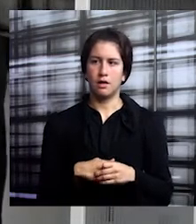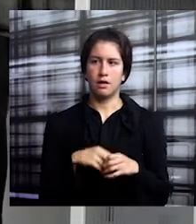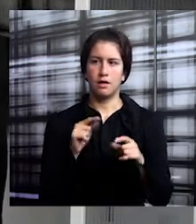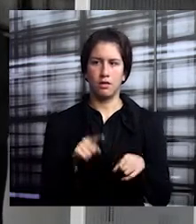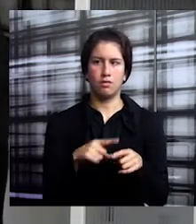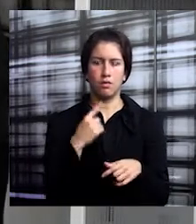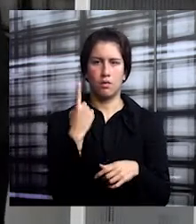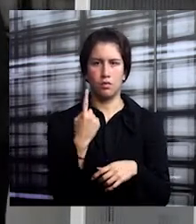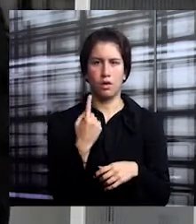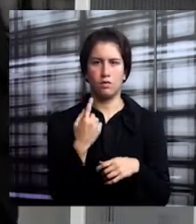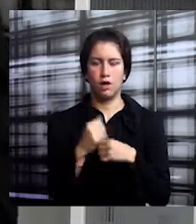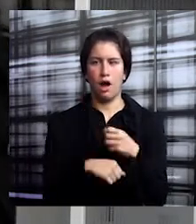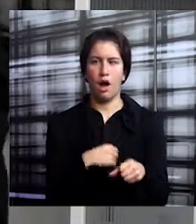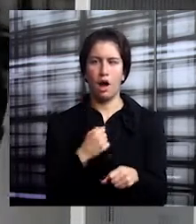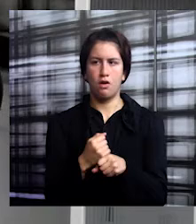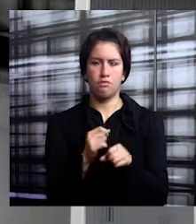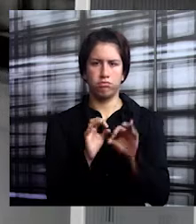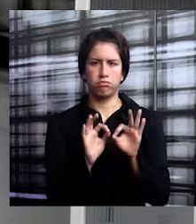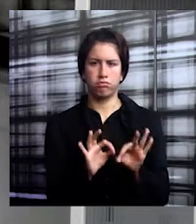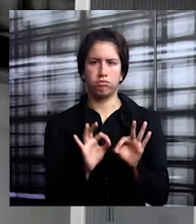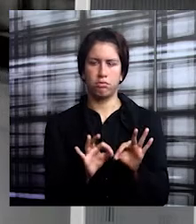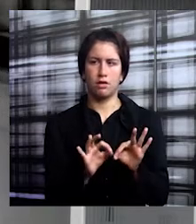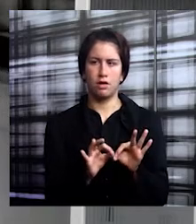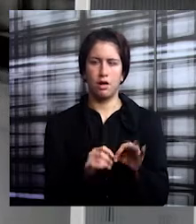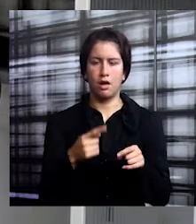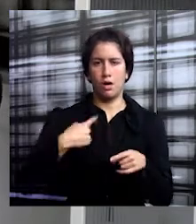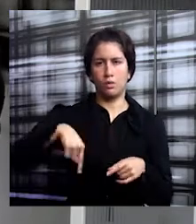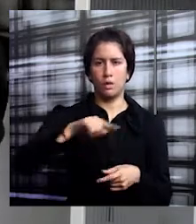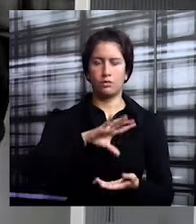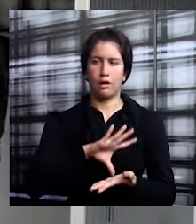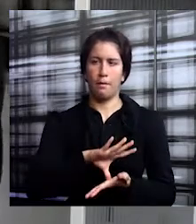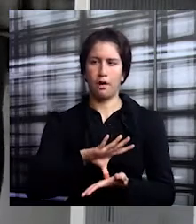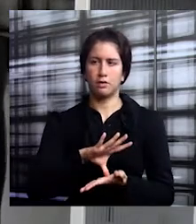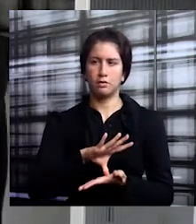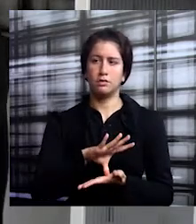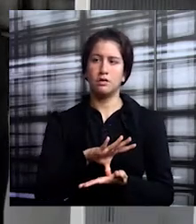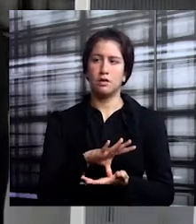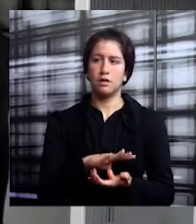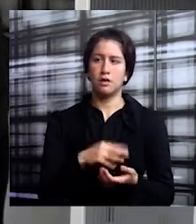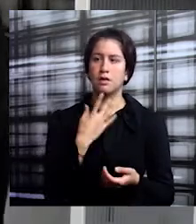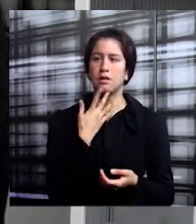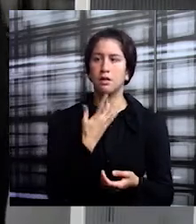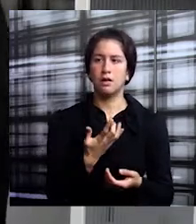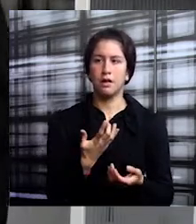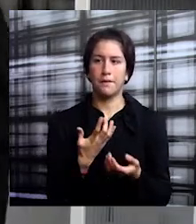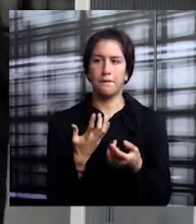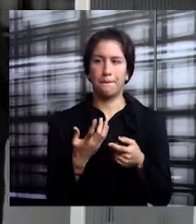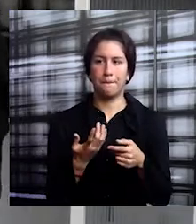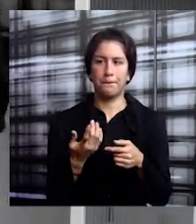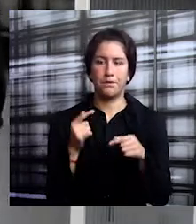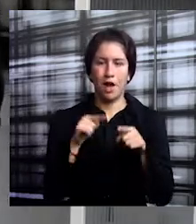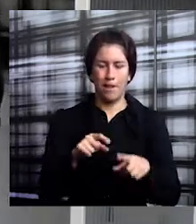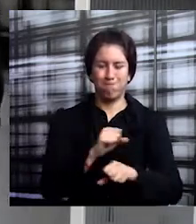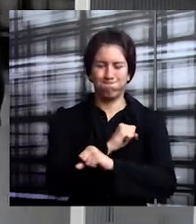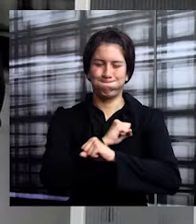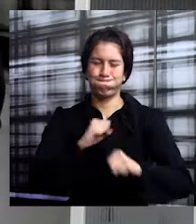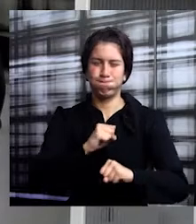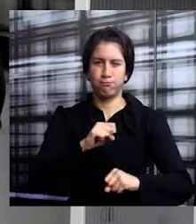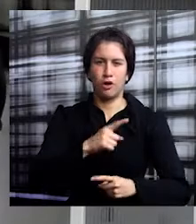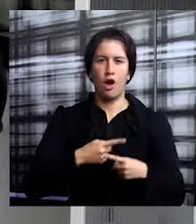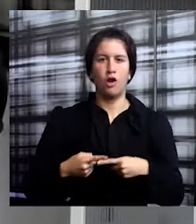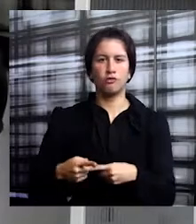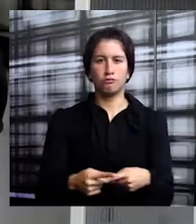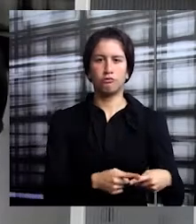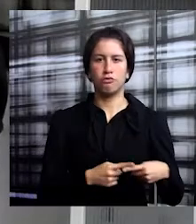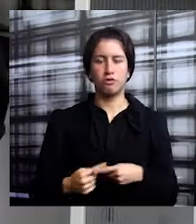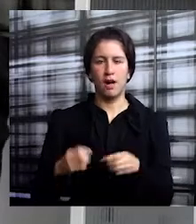que no está exento de polémica para el Poder Judicial en nuestro país y que incluso producto de este estallido social hay bastantes